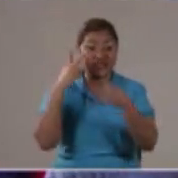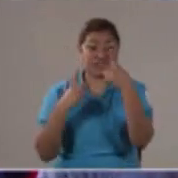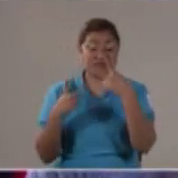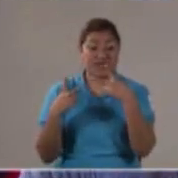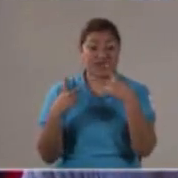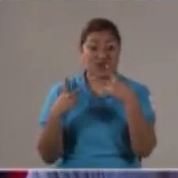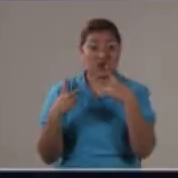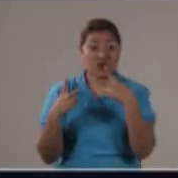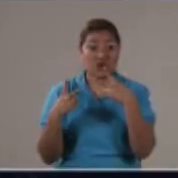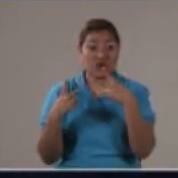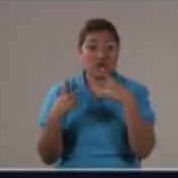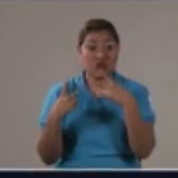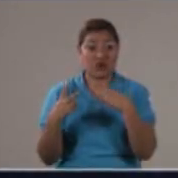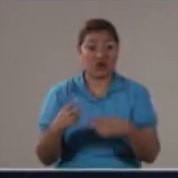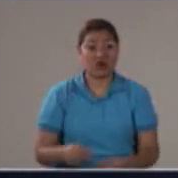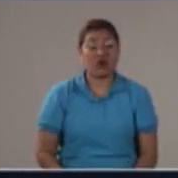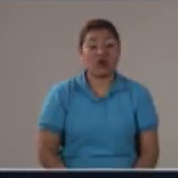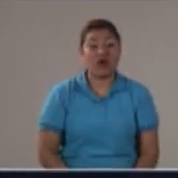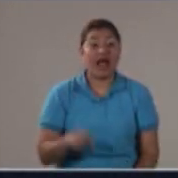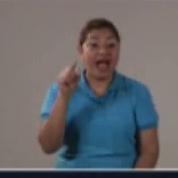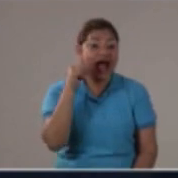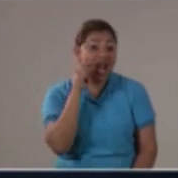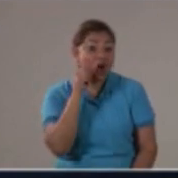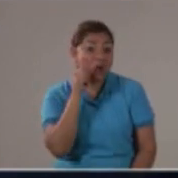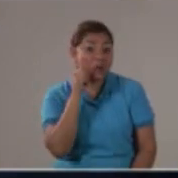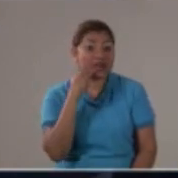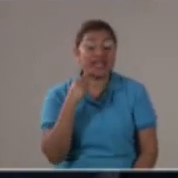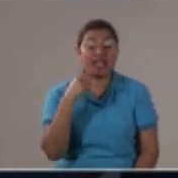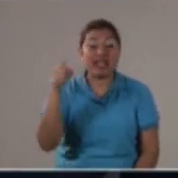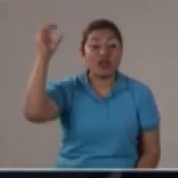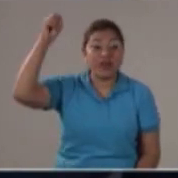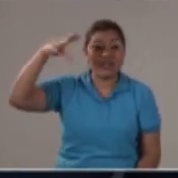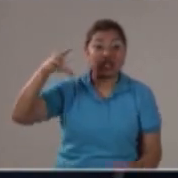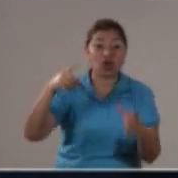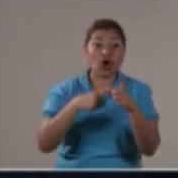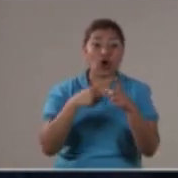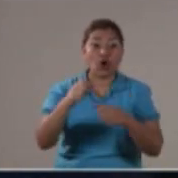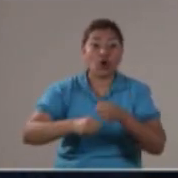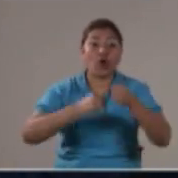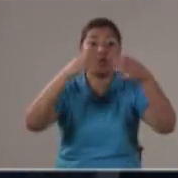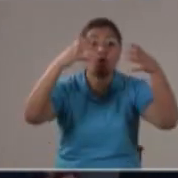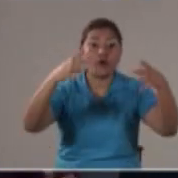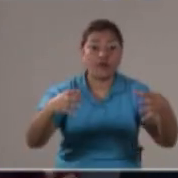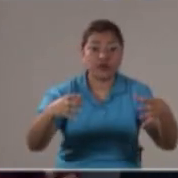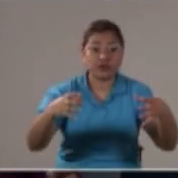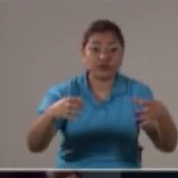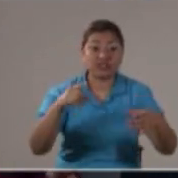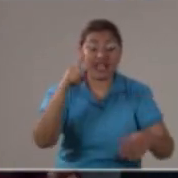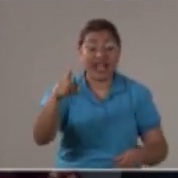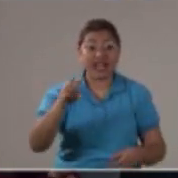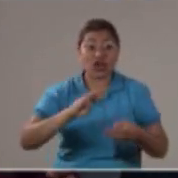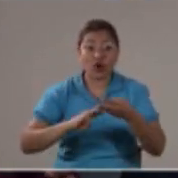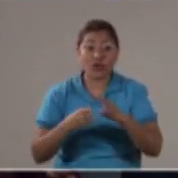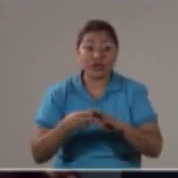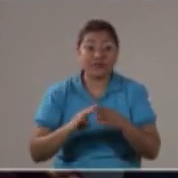lo bendije ¿con qué lo bendije? Con fructificación. Y a ella, con multiplicación. Entonces a